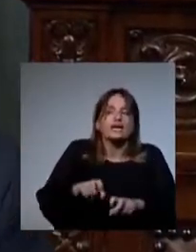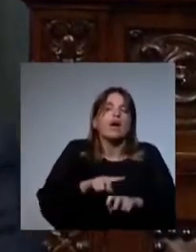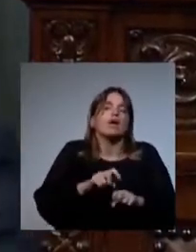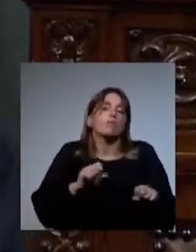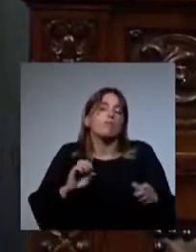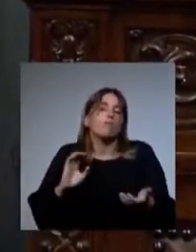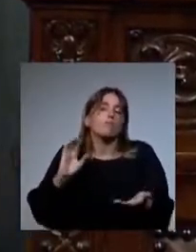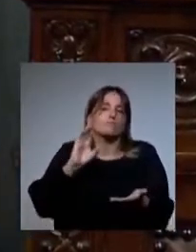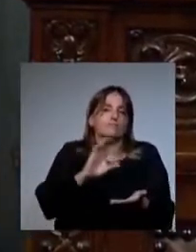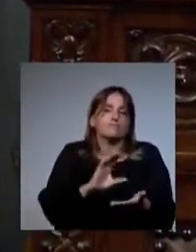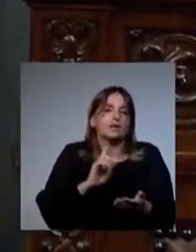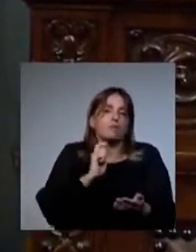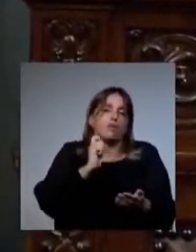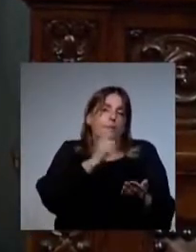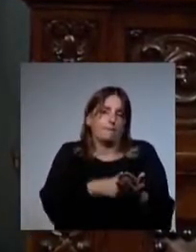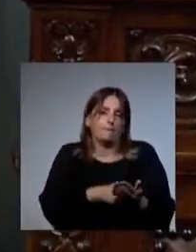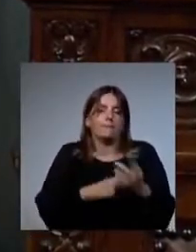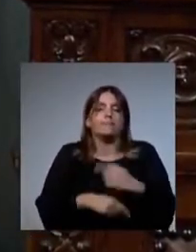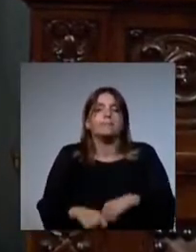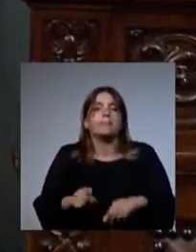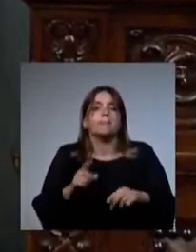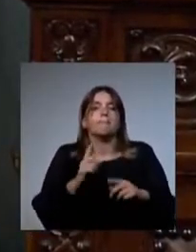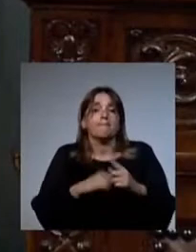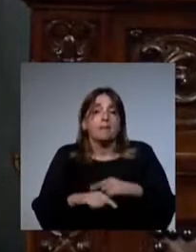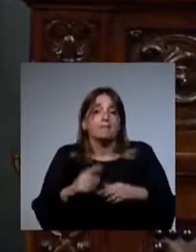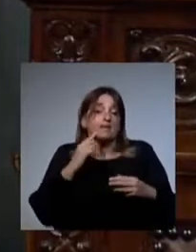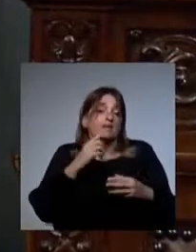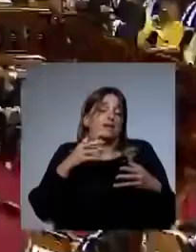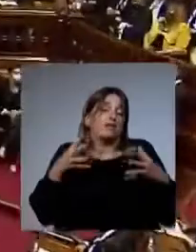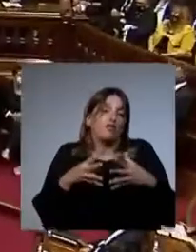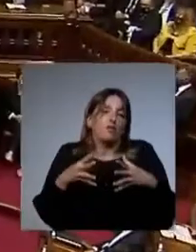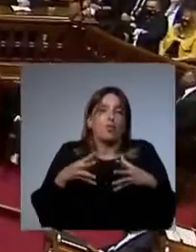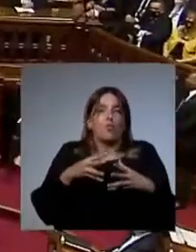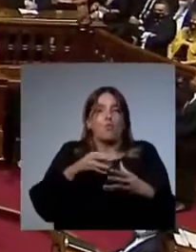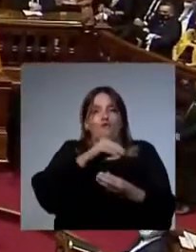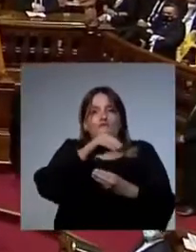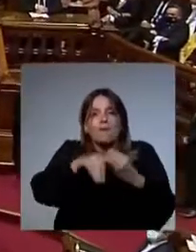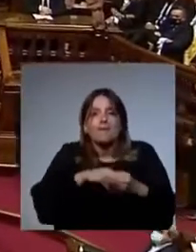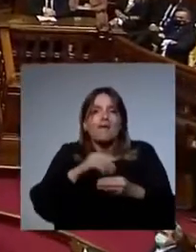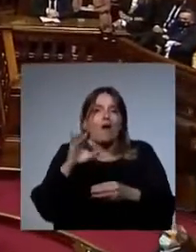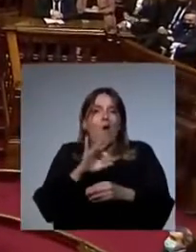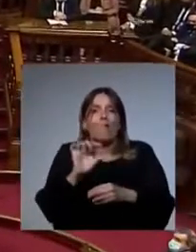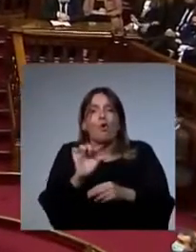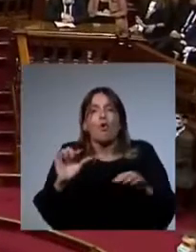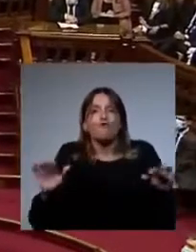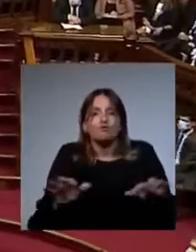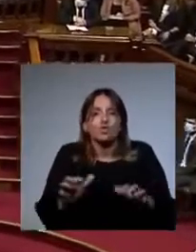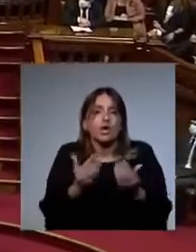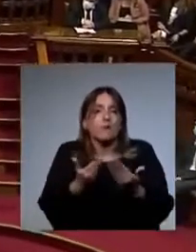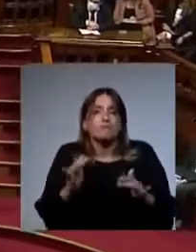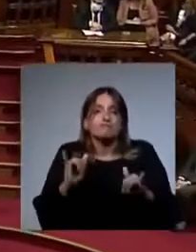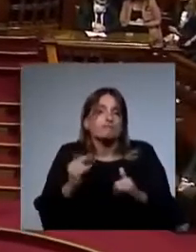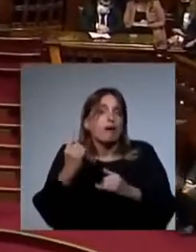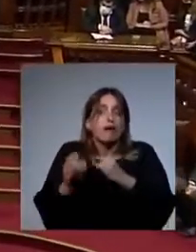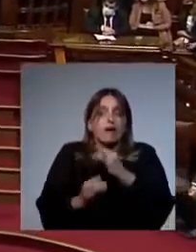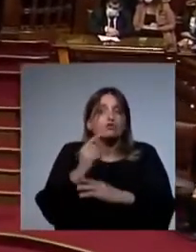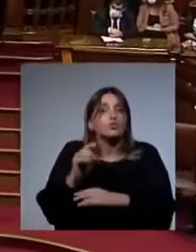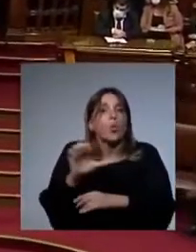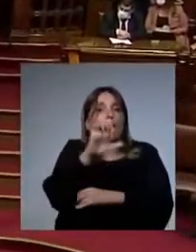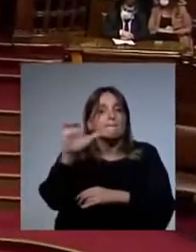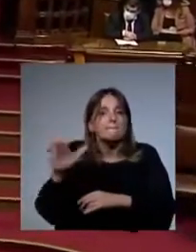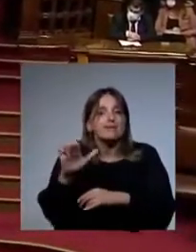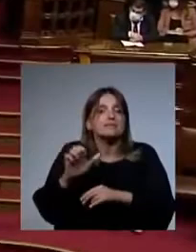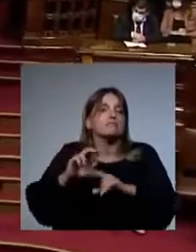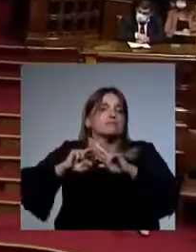Se benefició a los pequeños y microemprendedores que inicien una nueva actividad económica